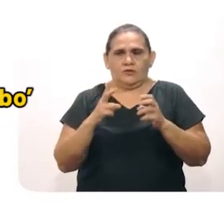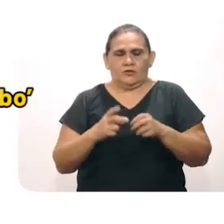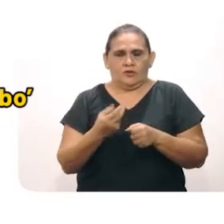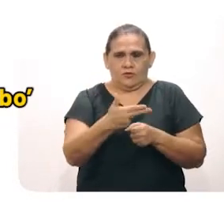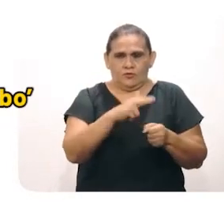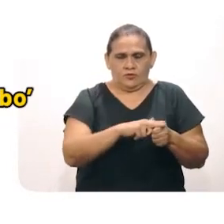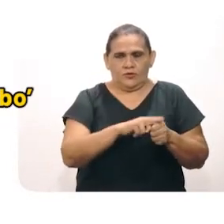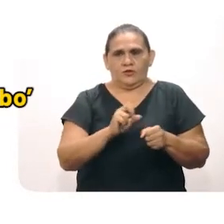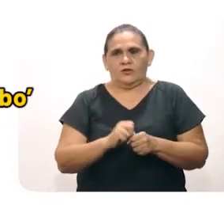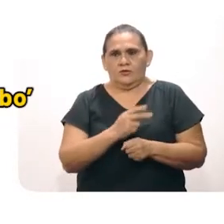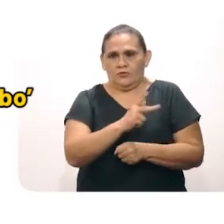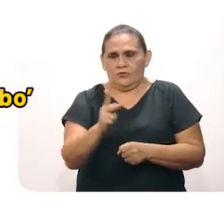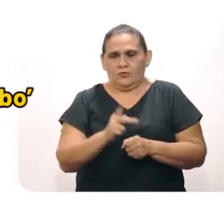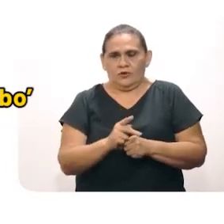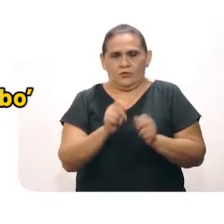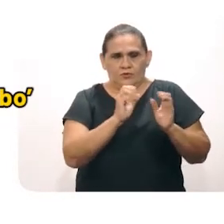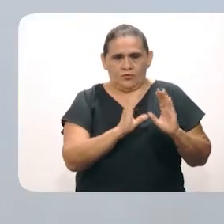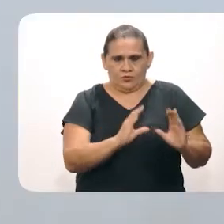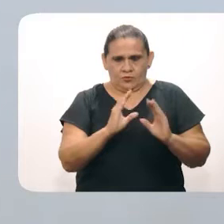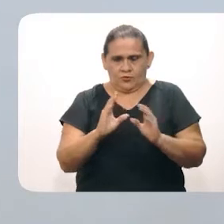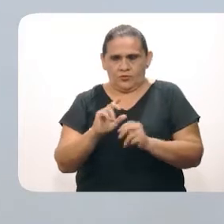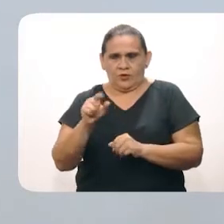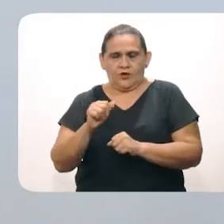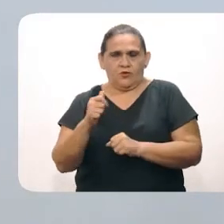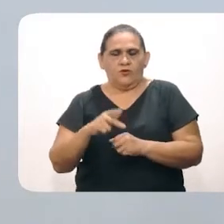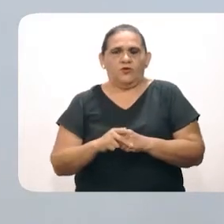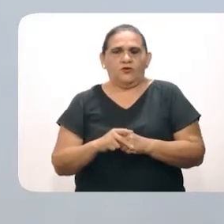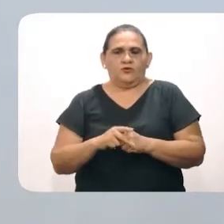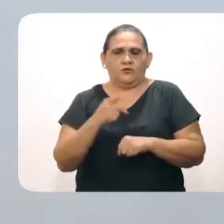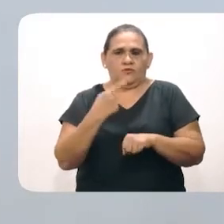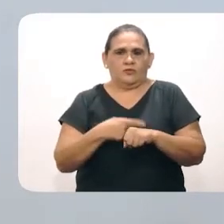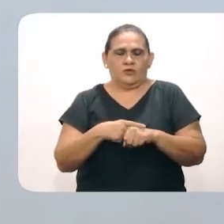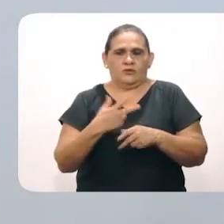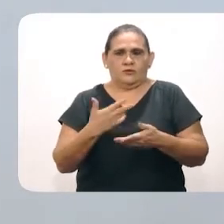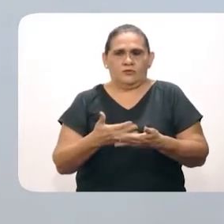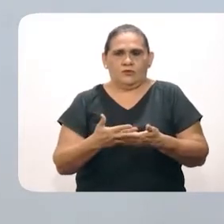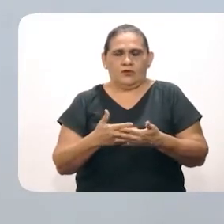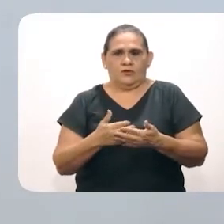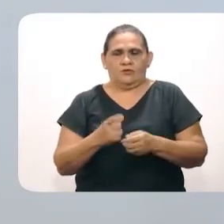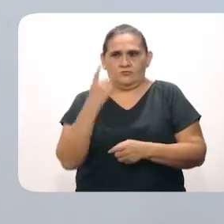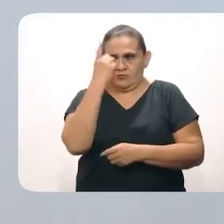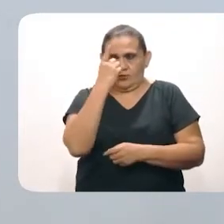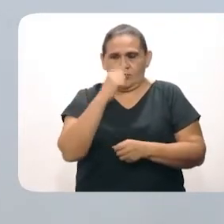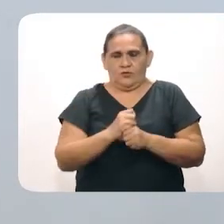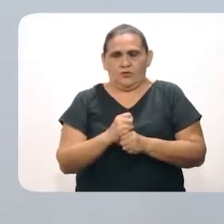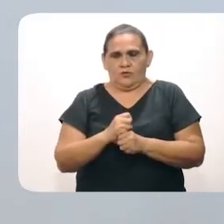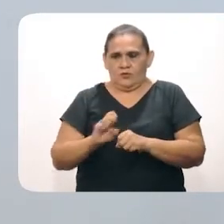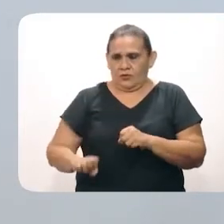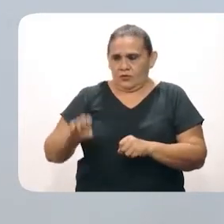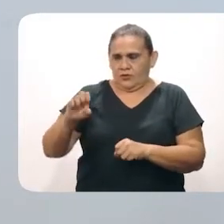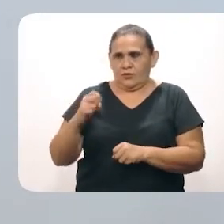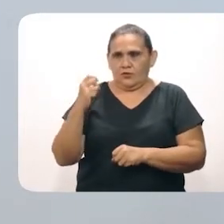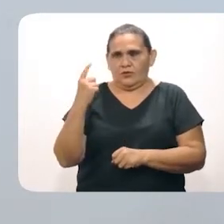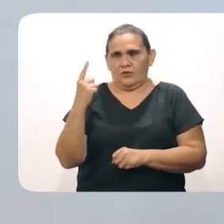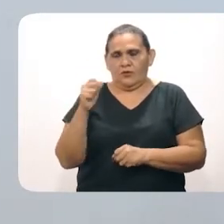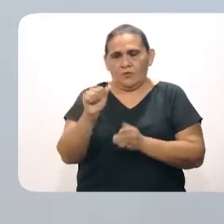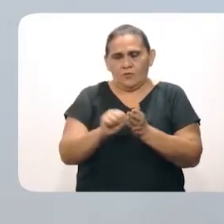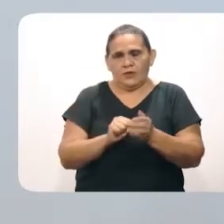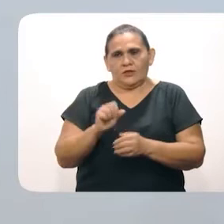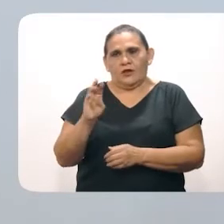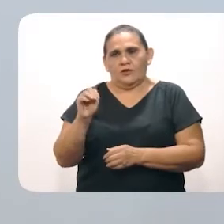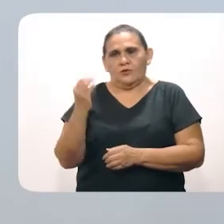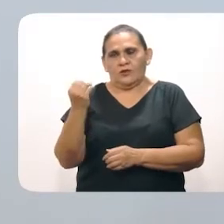en hospitales públicos y en aislamiento total. Hay otros pacientes a la espera de diagnóstico. El rango de edad de los casos es de 1 mes